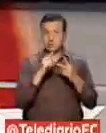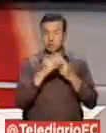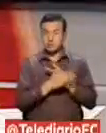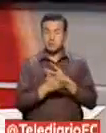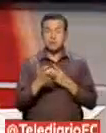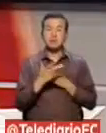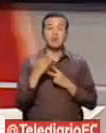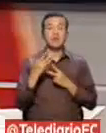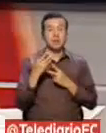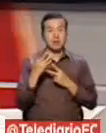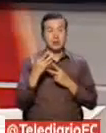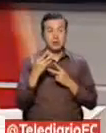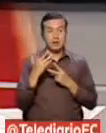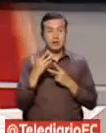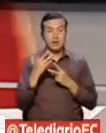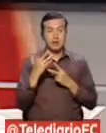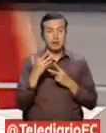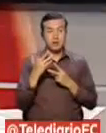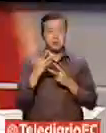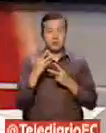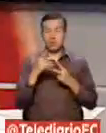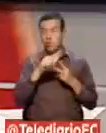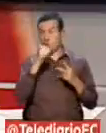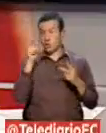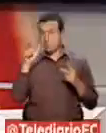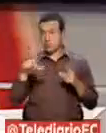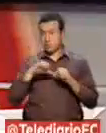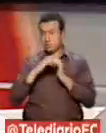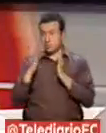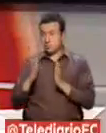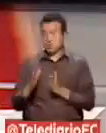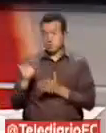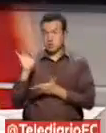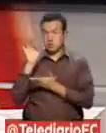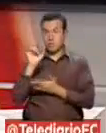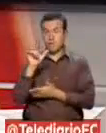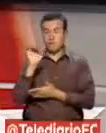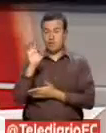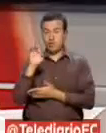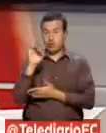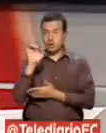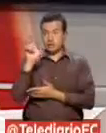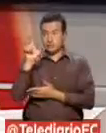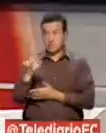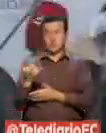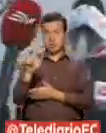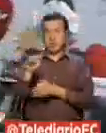busca la separación del bloque legislativo de Creo del representante Fernando Flores.